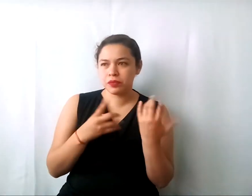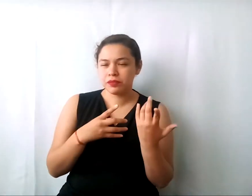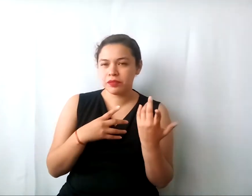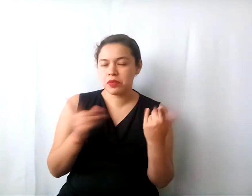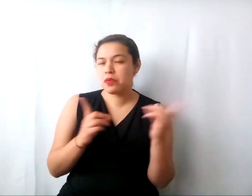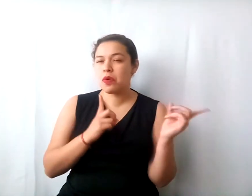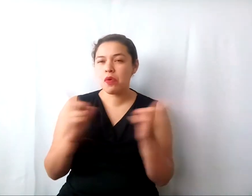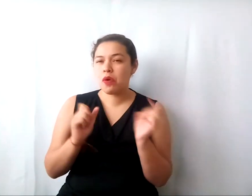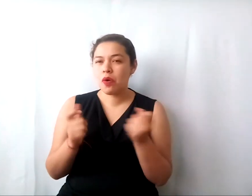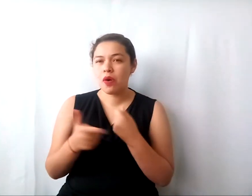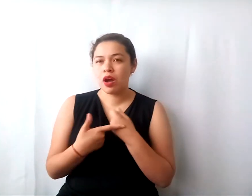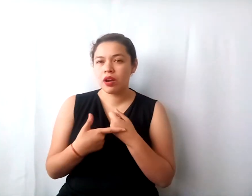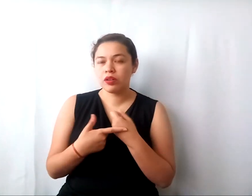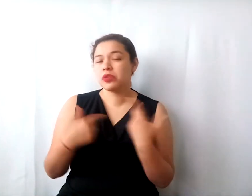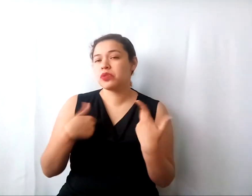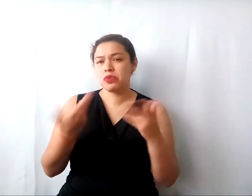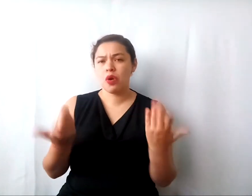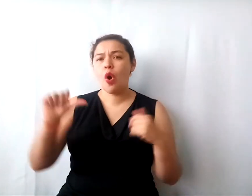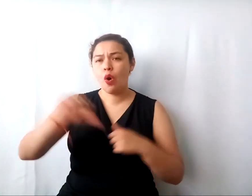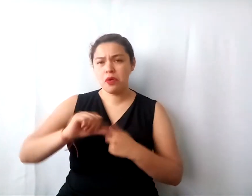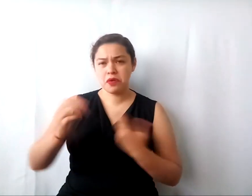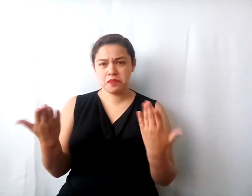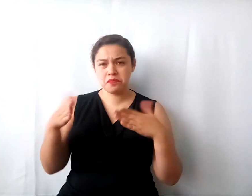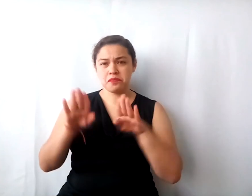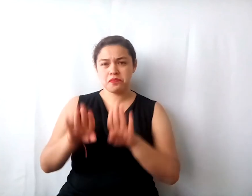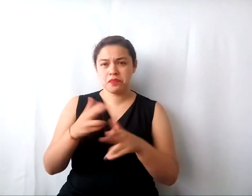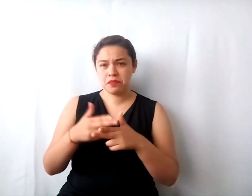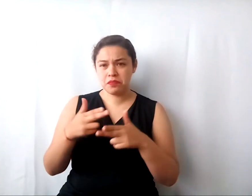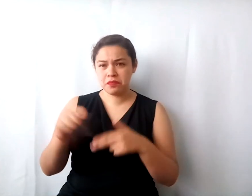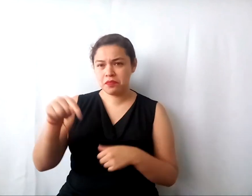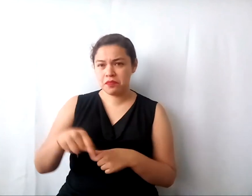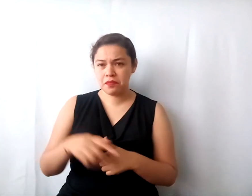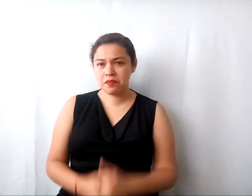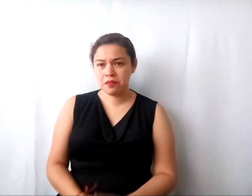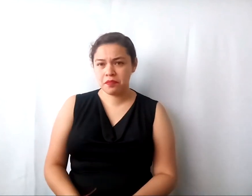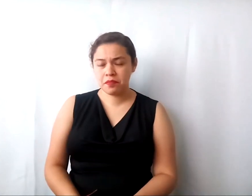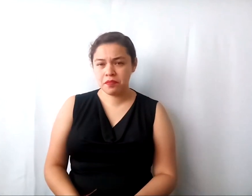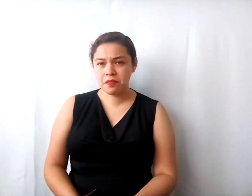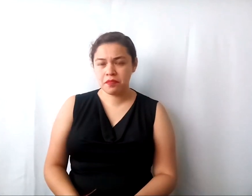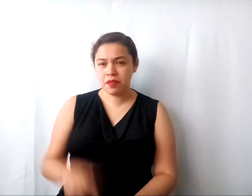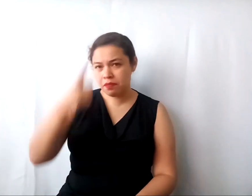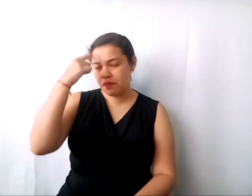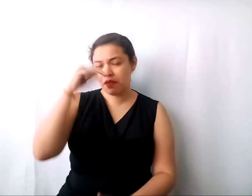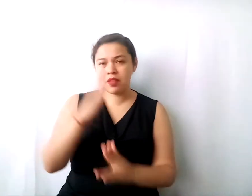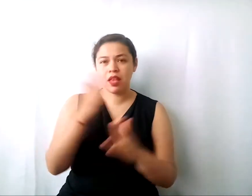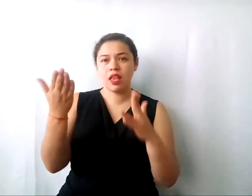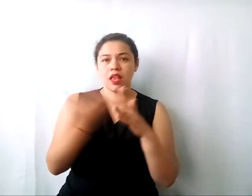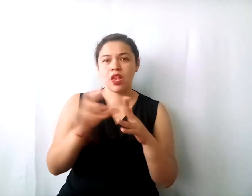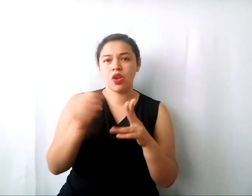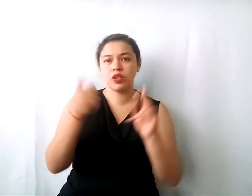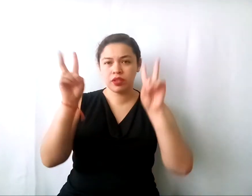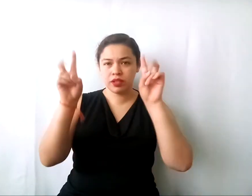inquietud, yo podría concluirlo por hoy hasta aquí, para no dejar a la mitad los demás